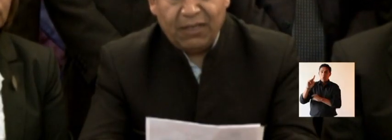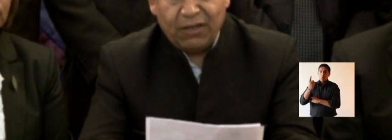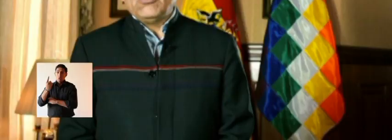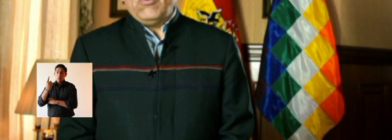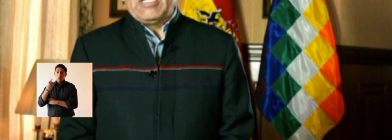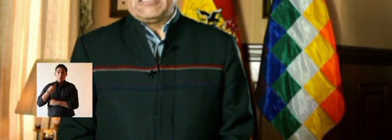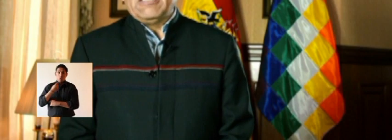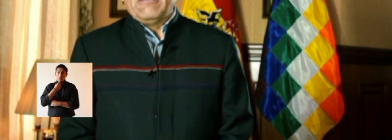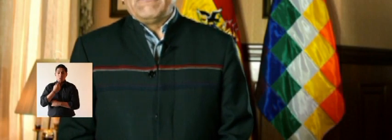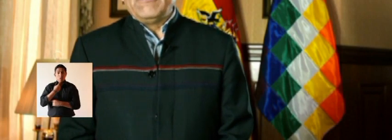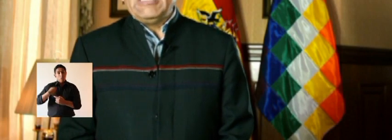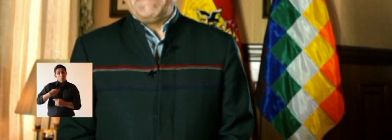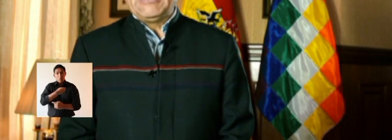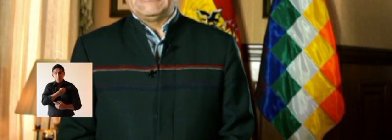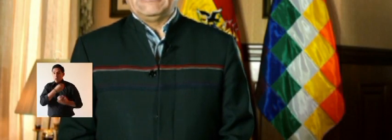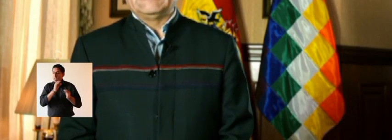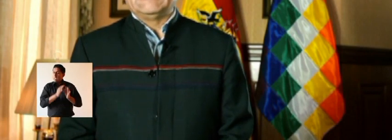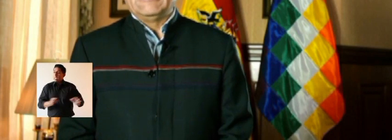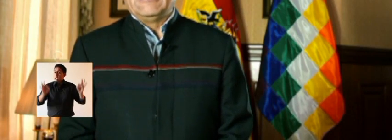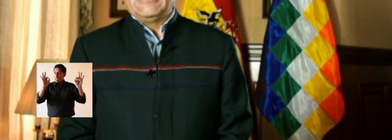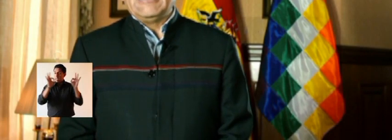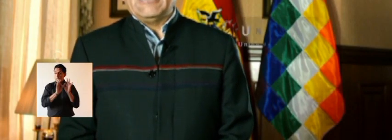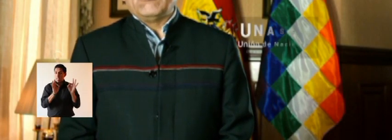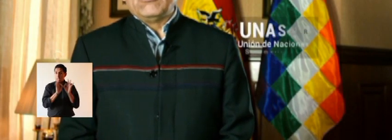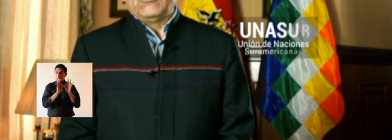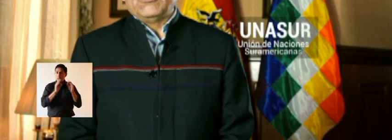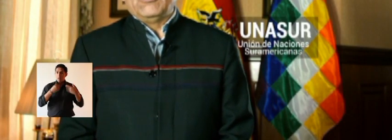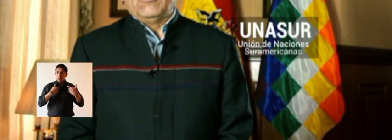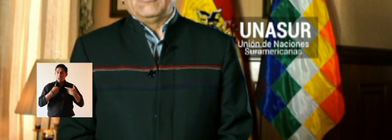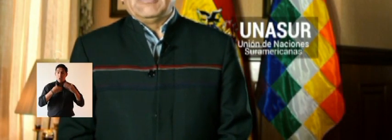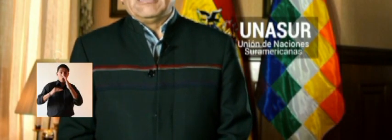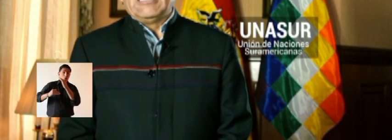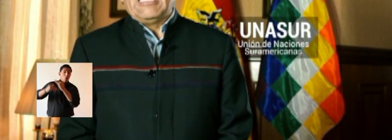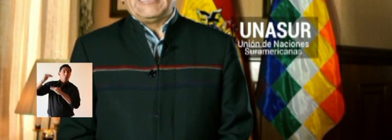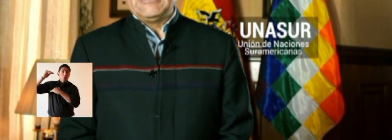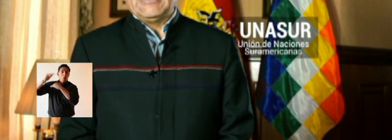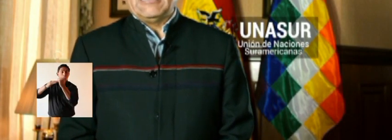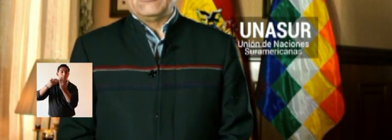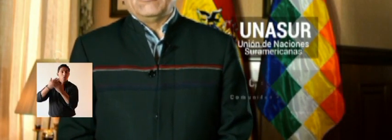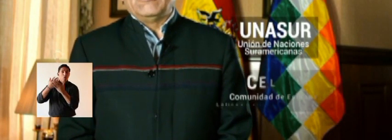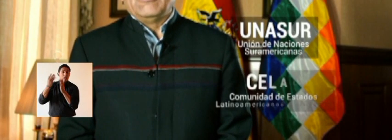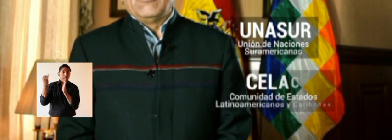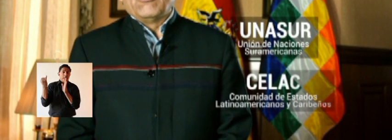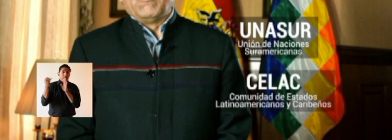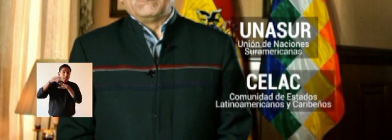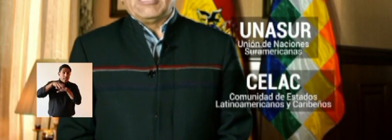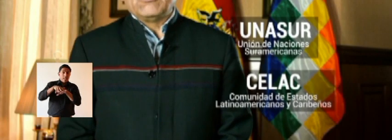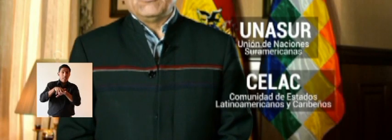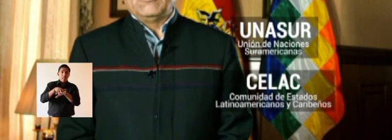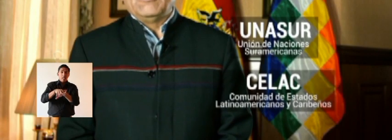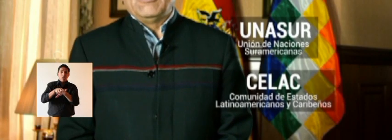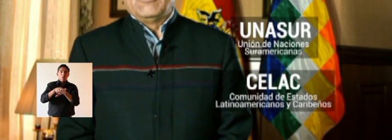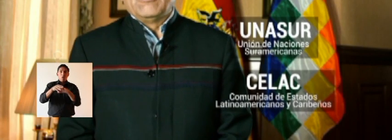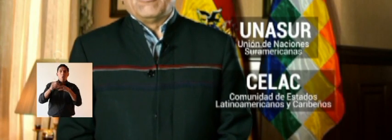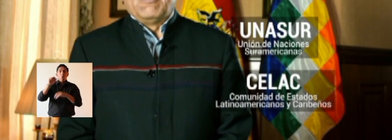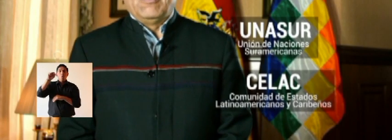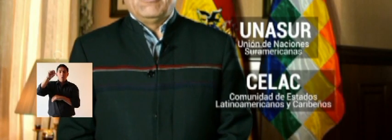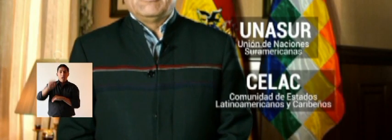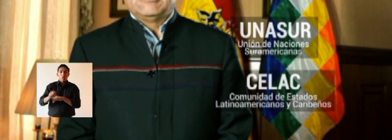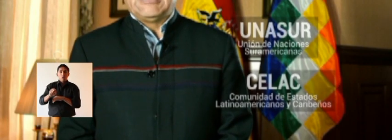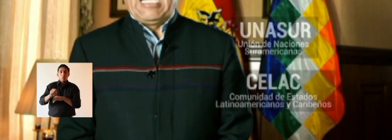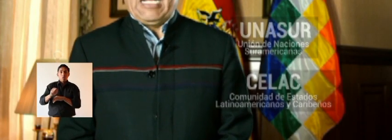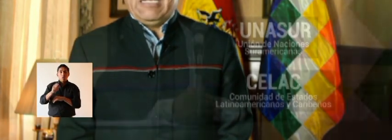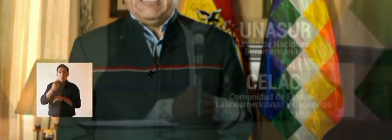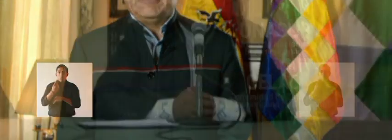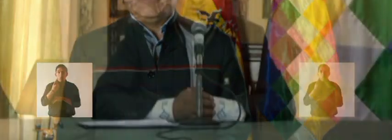actores fundamentales en la construcción de la integración como UNASUR, como